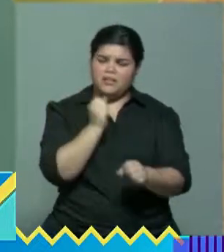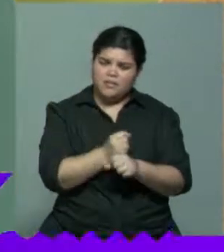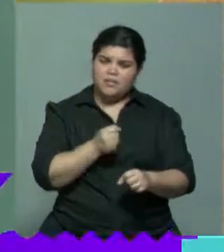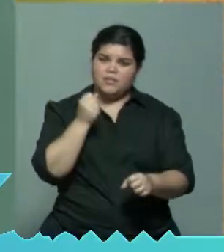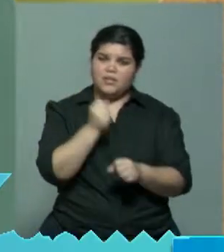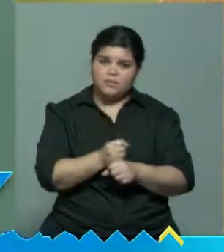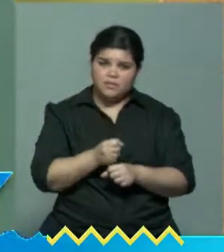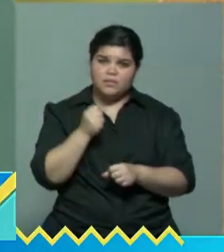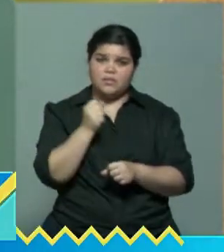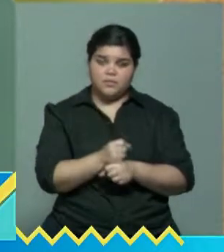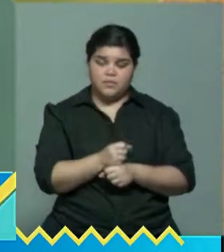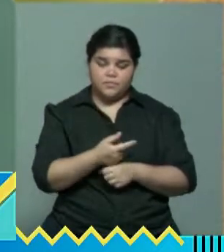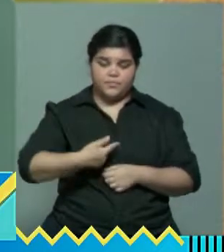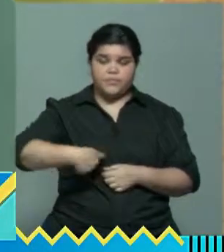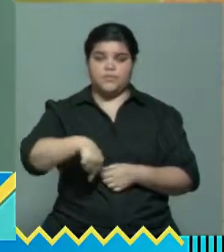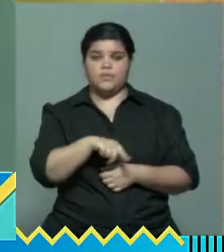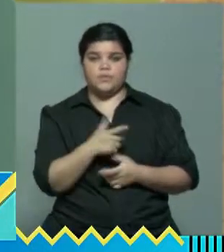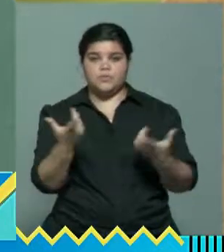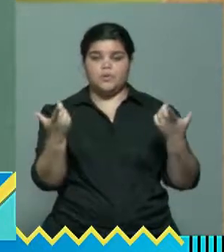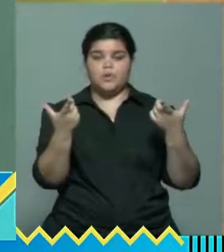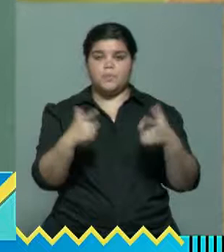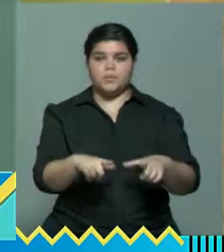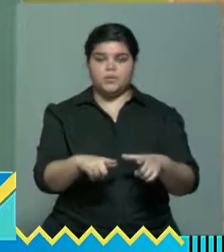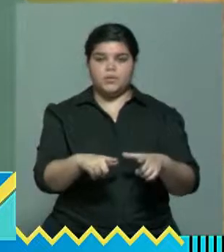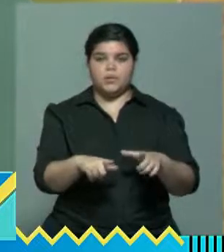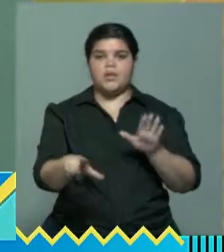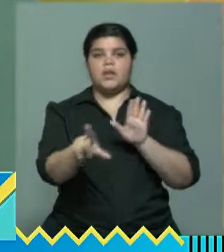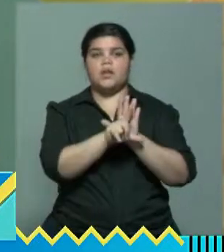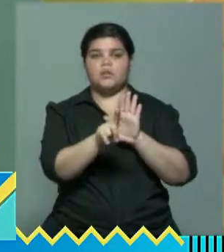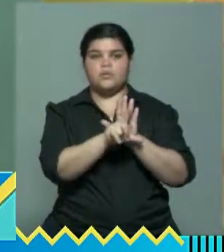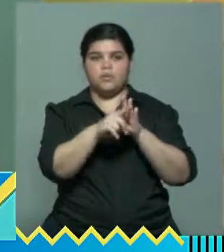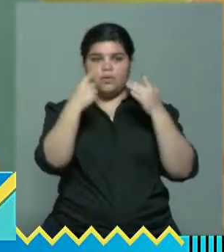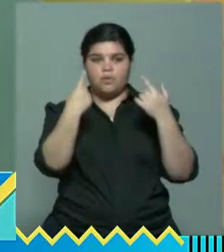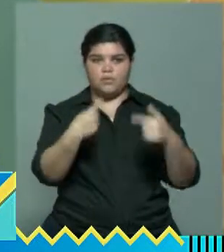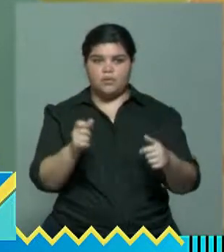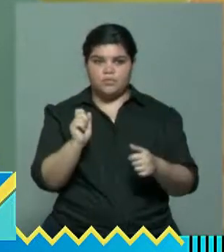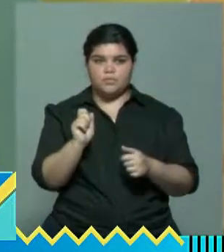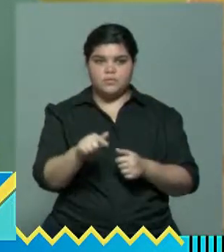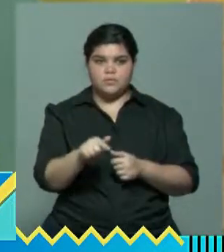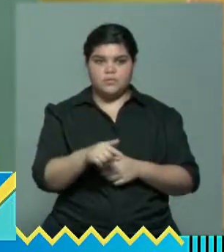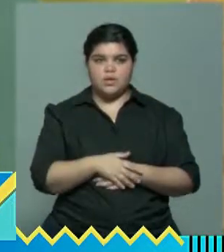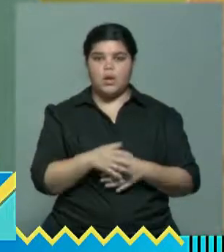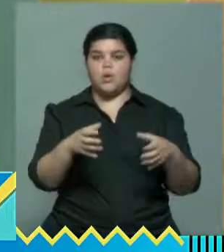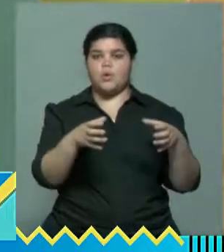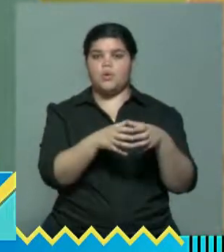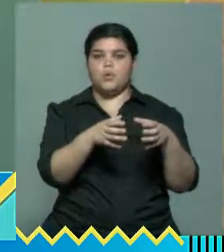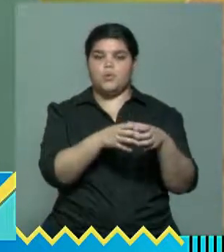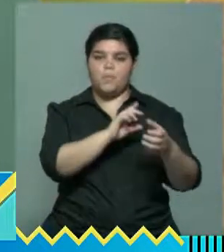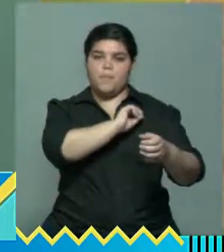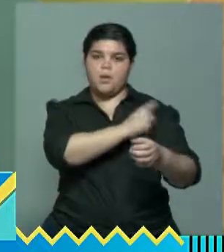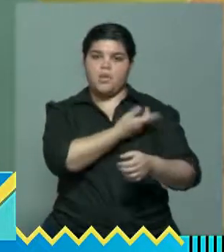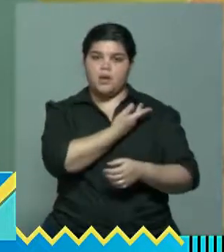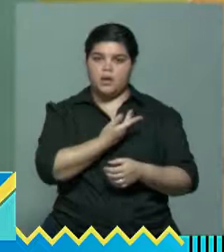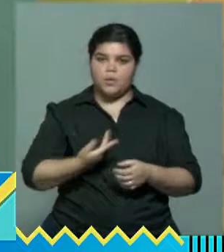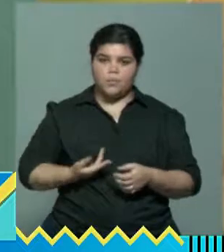Fundamentalmente, nosotros nos tocó a través de la Comisión de Legislación y Asuntos Constitucionales, una vez enviada por el Poder Ejecutivo, y en la